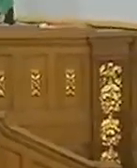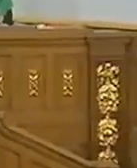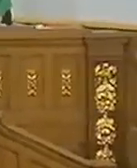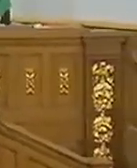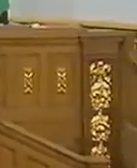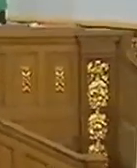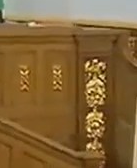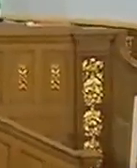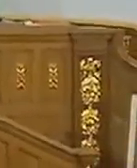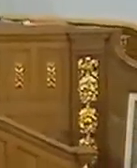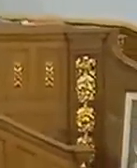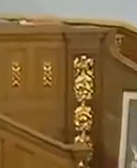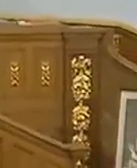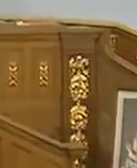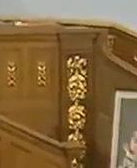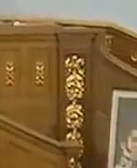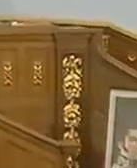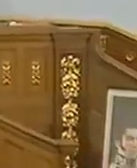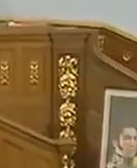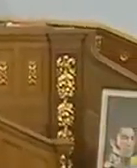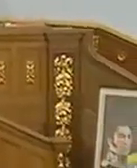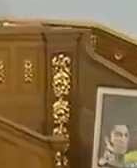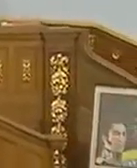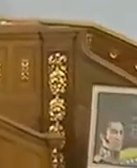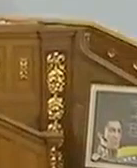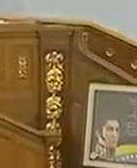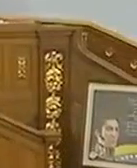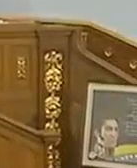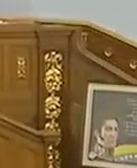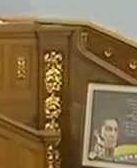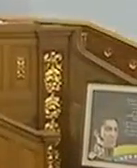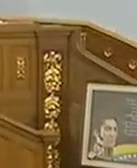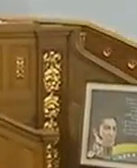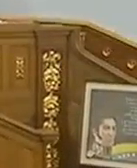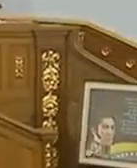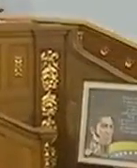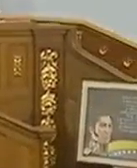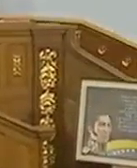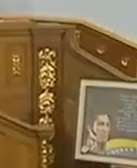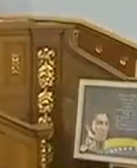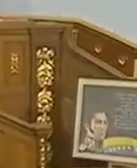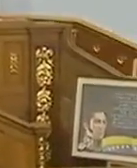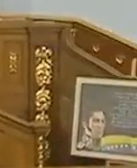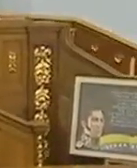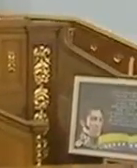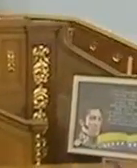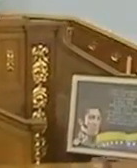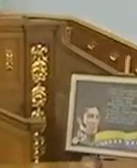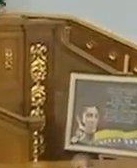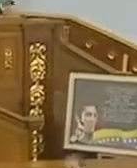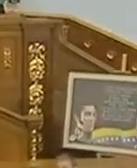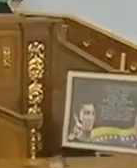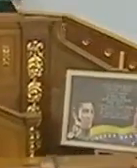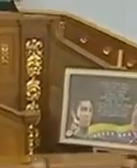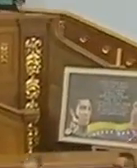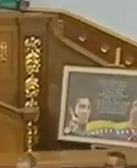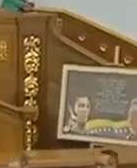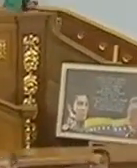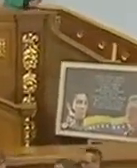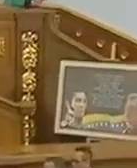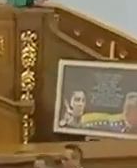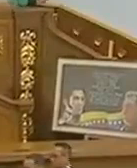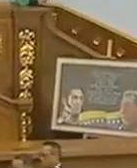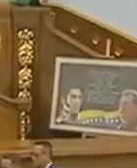De esta manera, concluye la sesión ordinaria número 40 de hoy 20 de julio de 2023, en la cual se cumplieron todos los puntos